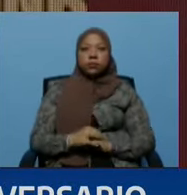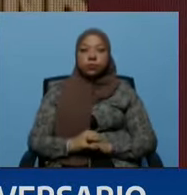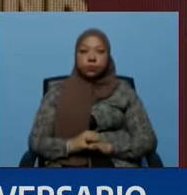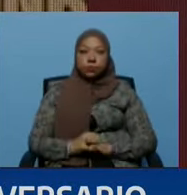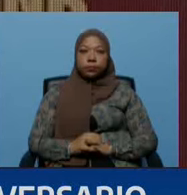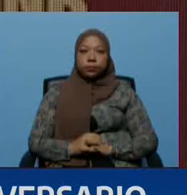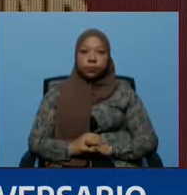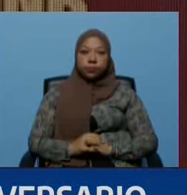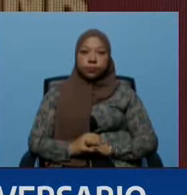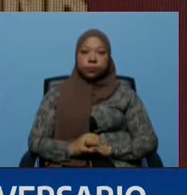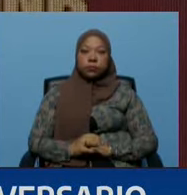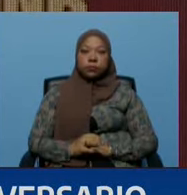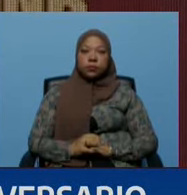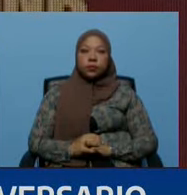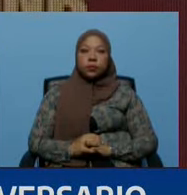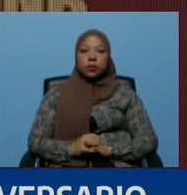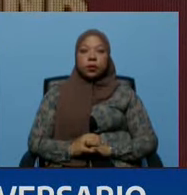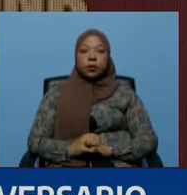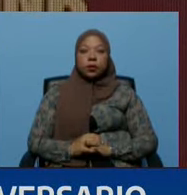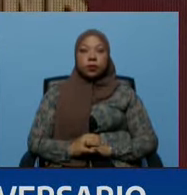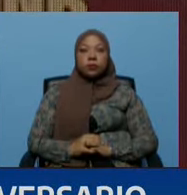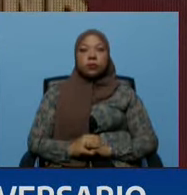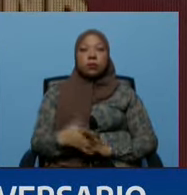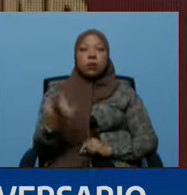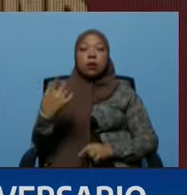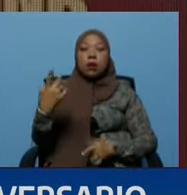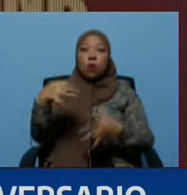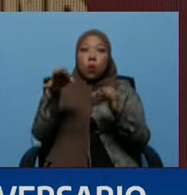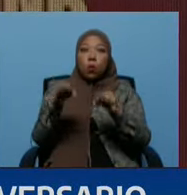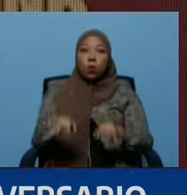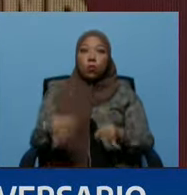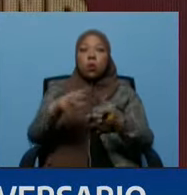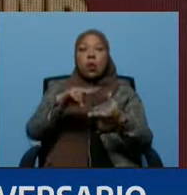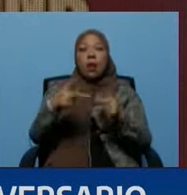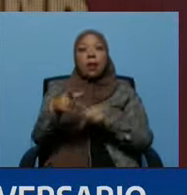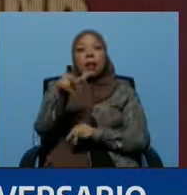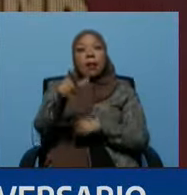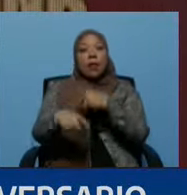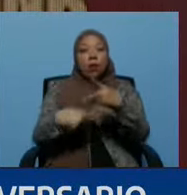Si no, no se hubiera contenido y derrotado